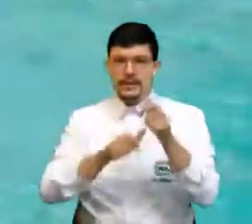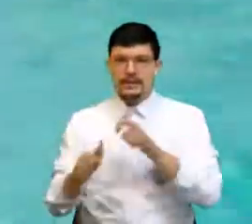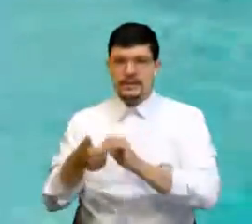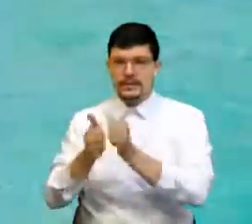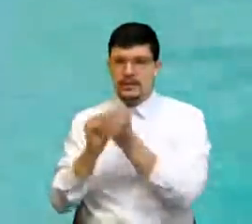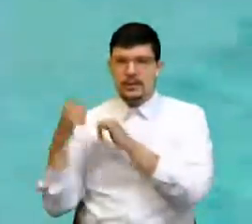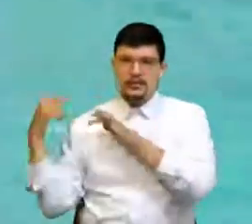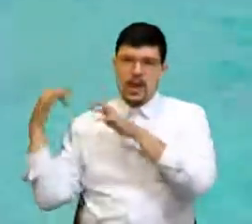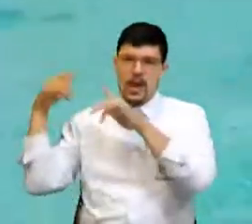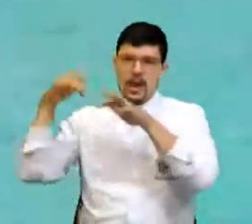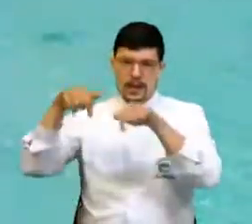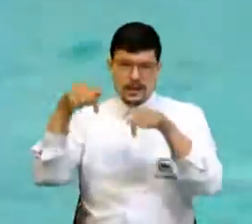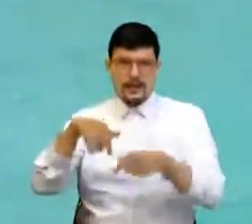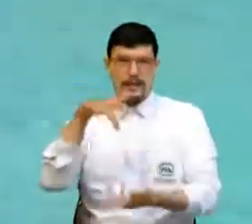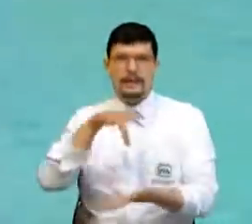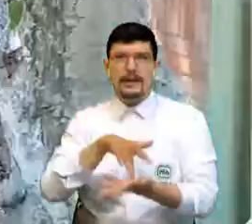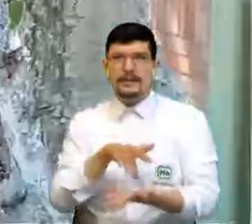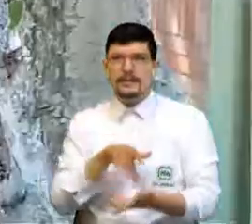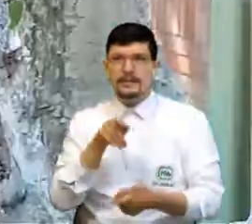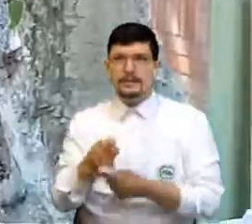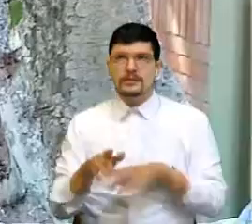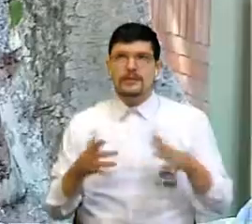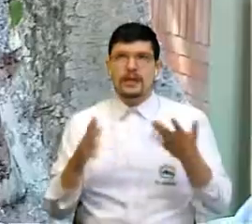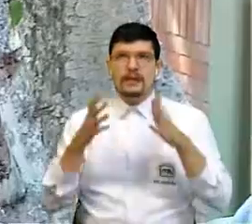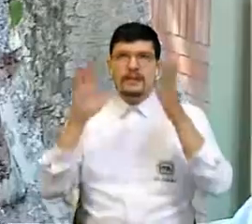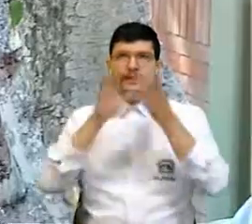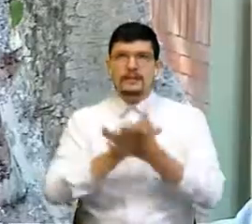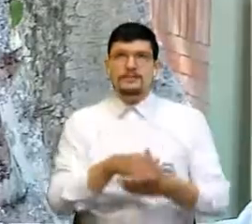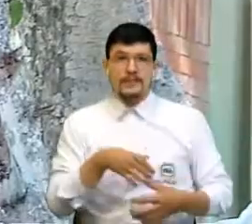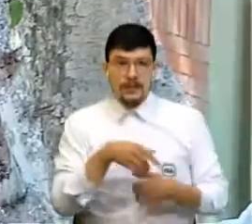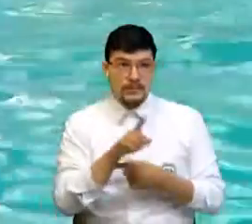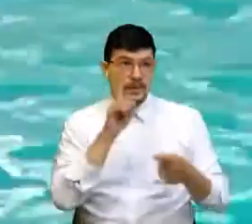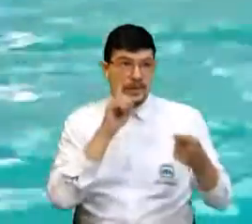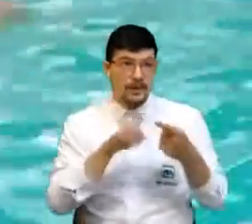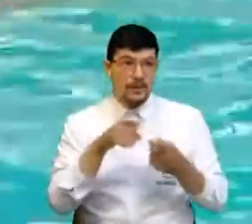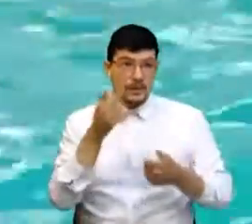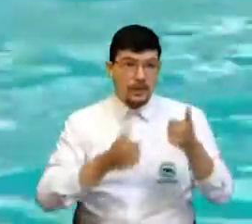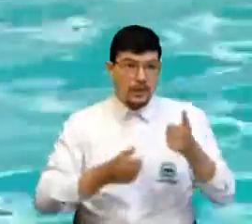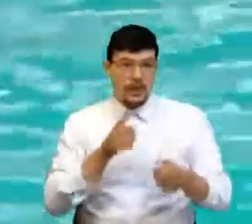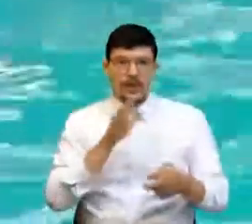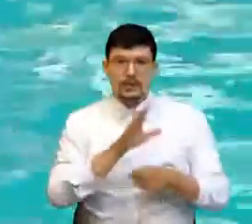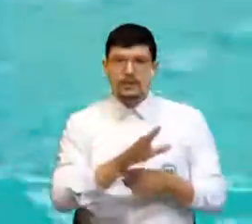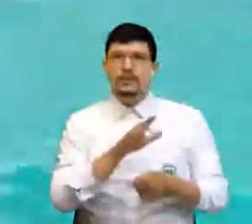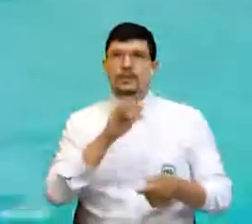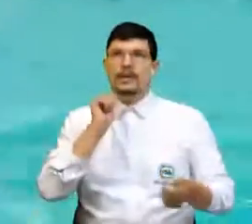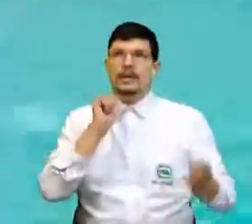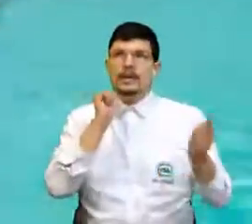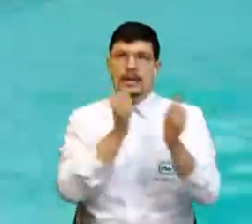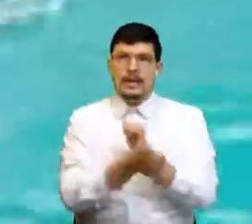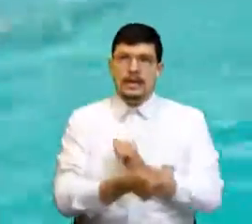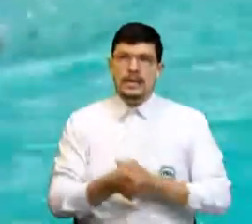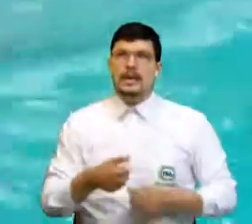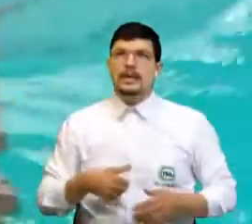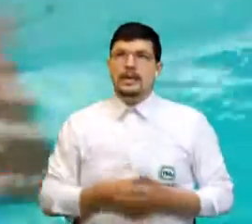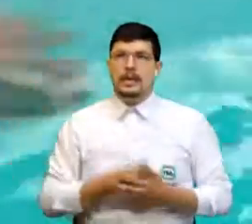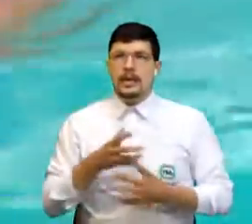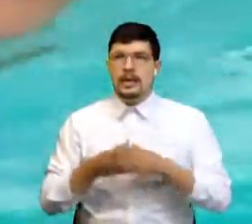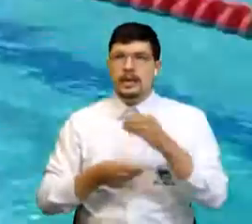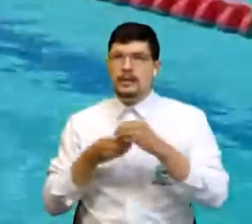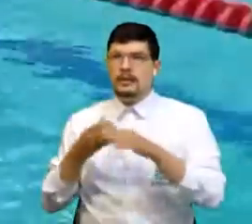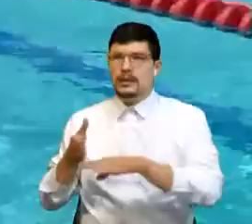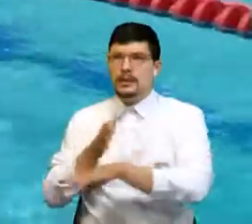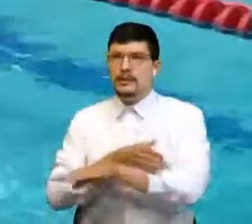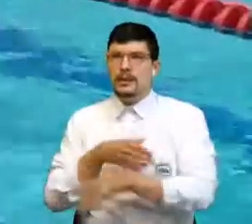país se estima que participen en este evento. Bueno, el objetivo es, hay un clasificatorio, van a preseleccionar